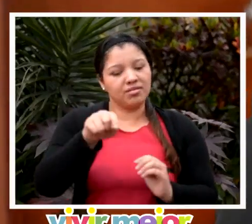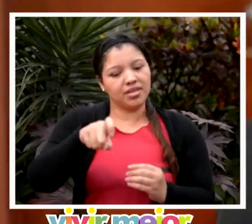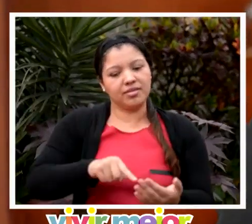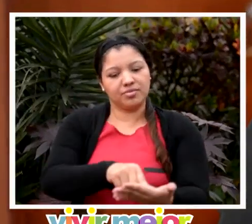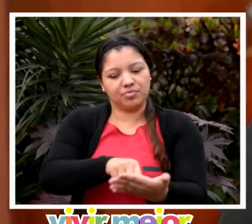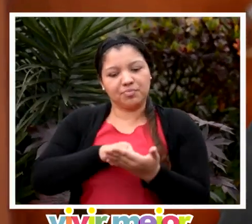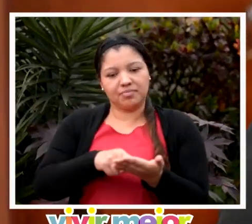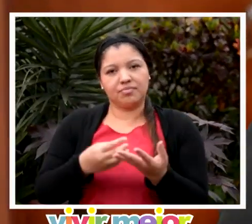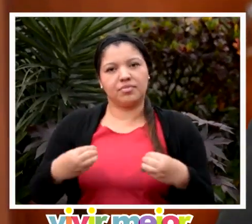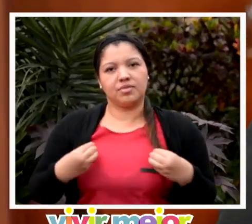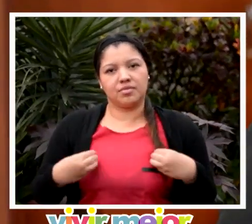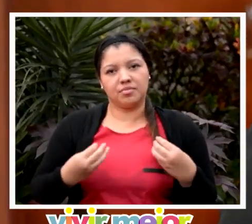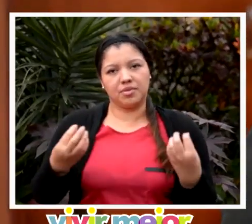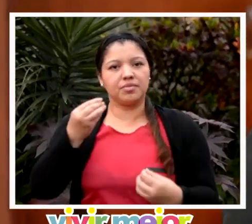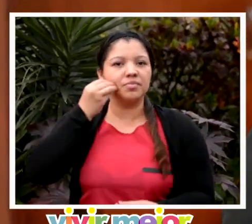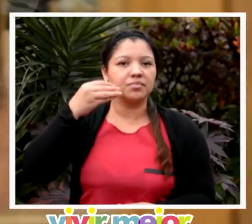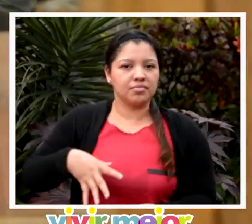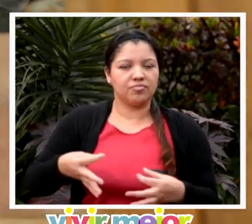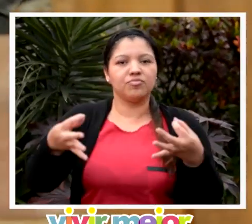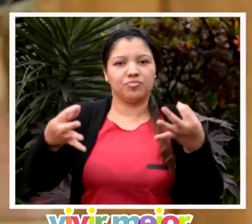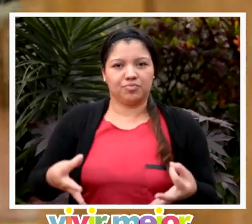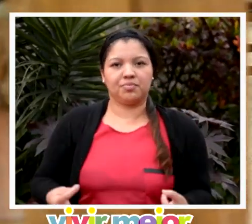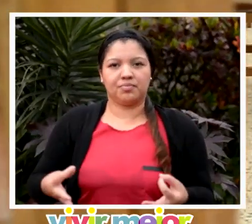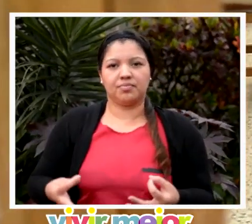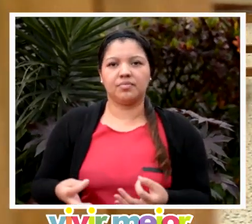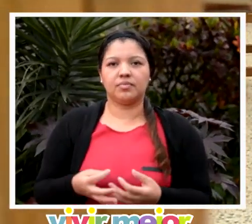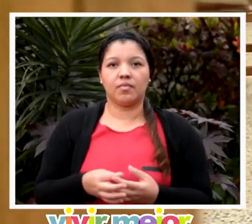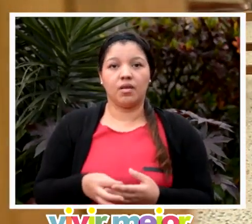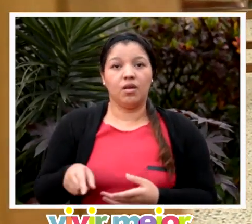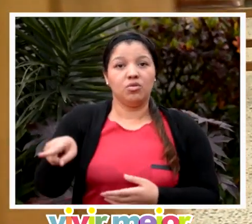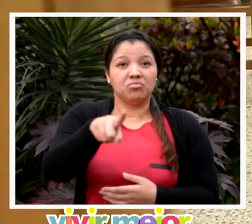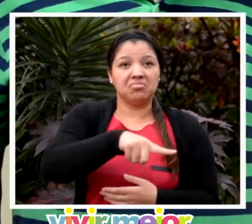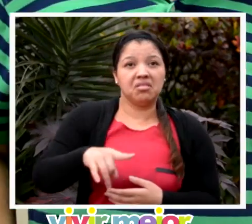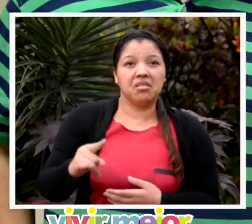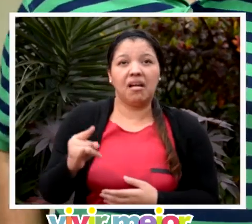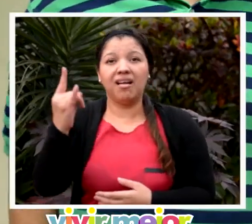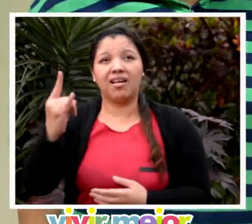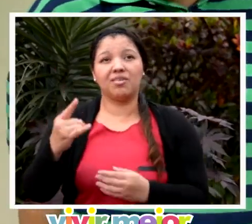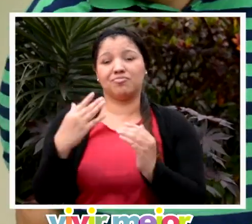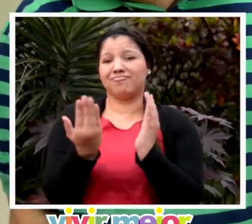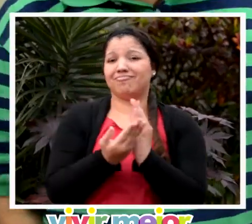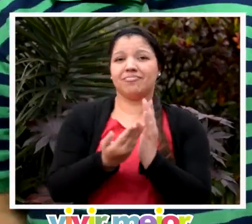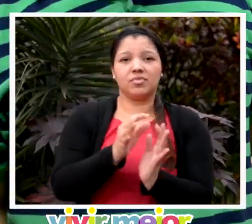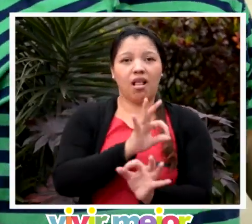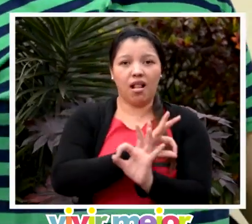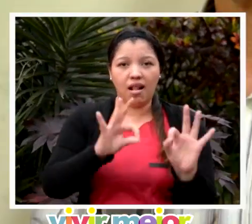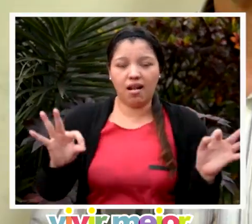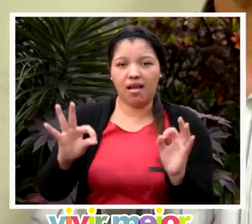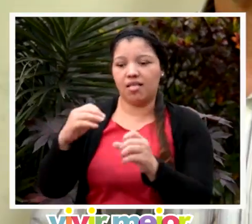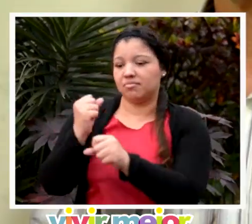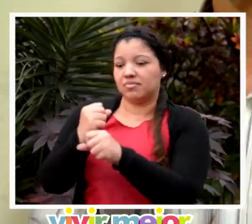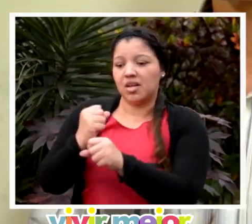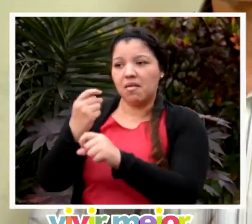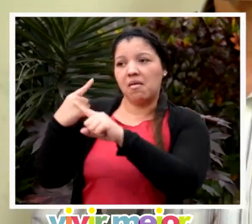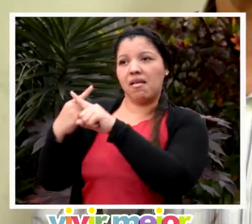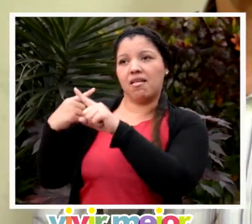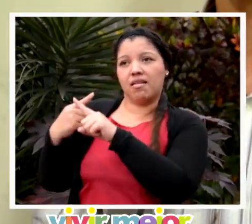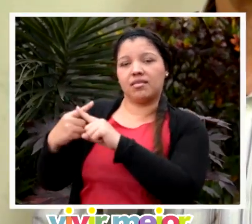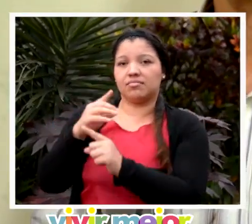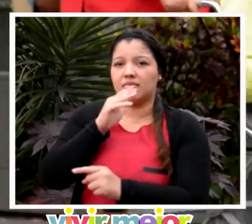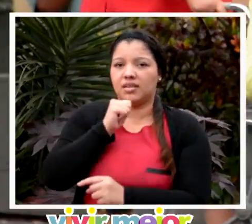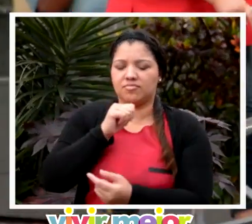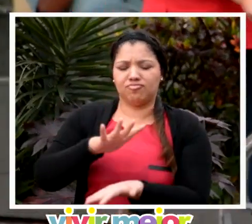imparte el municipio y podamos así vivir mejor para que puedan autogestionar su proyecto de vida. Están invitados entonces. De esta manera